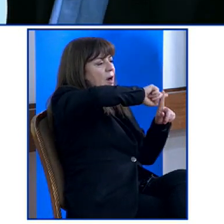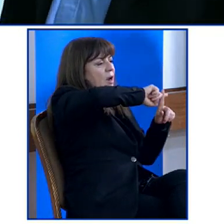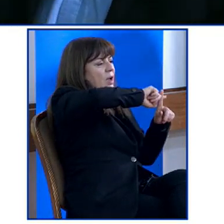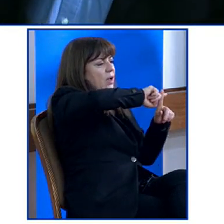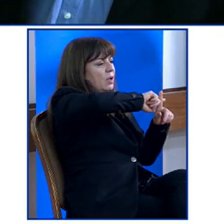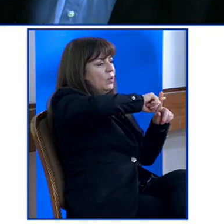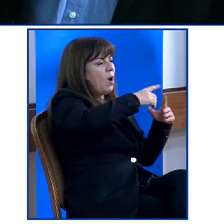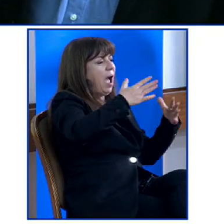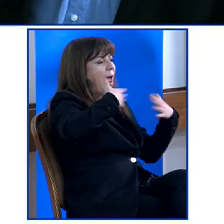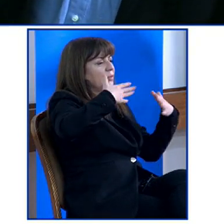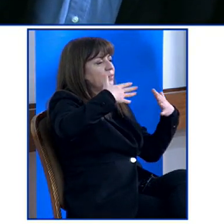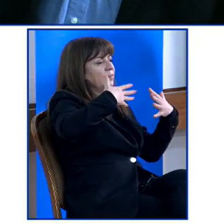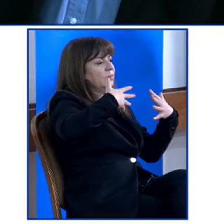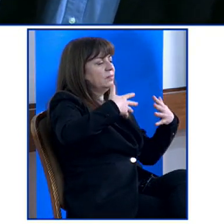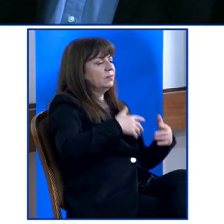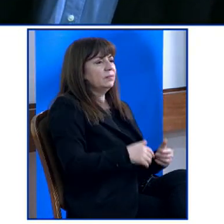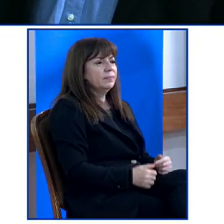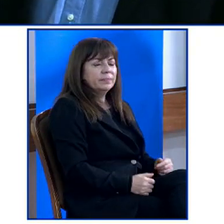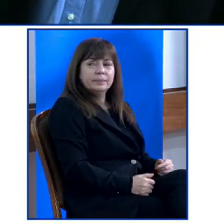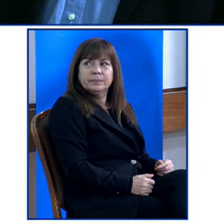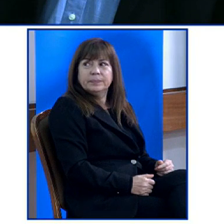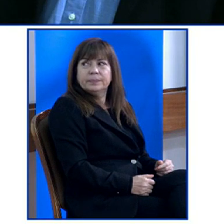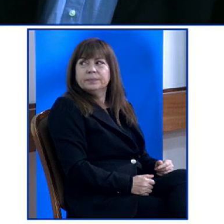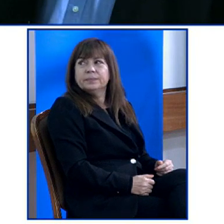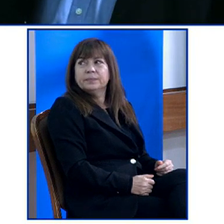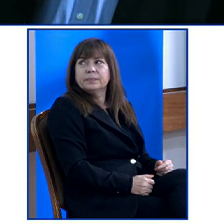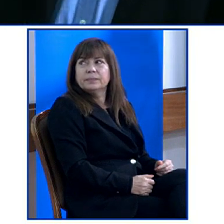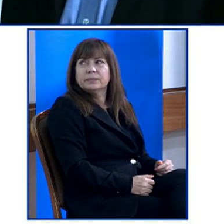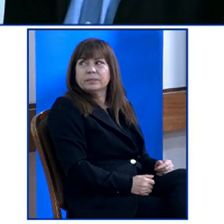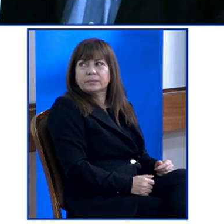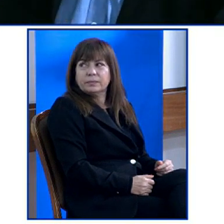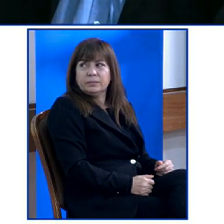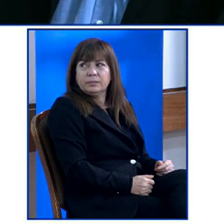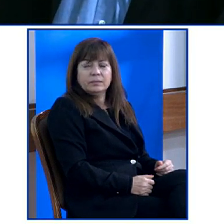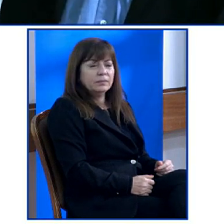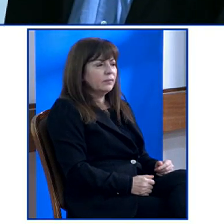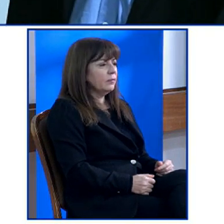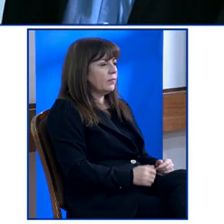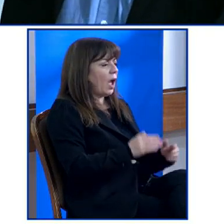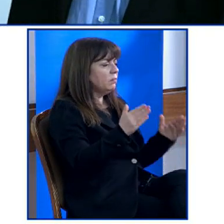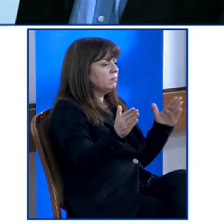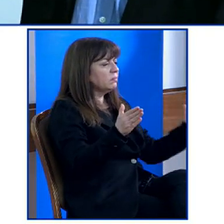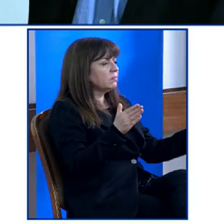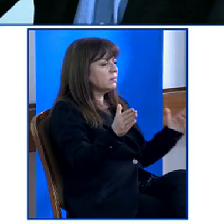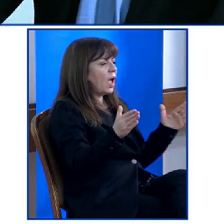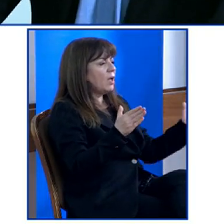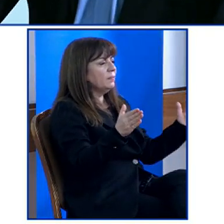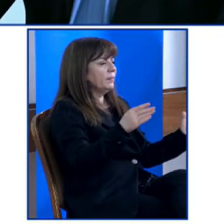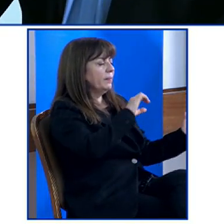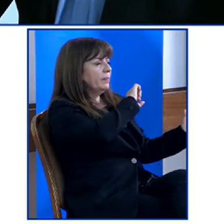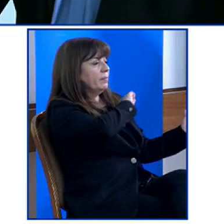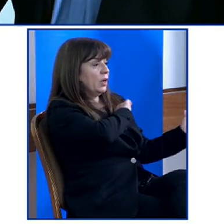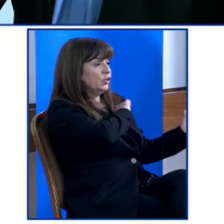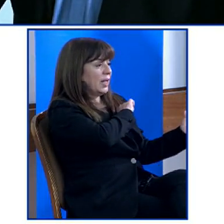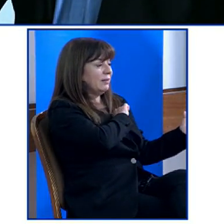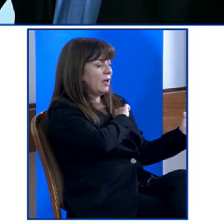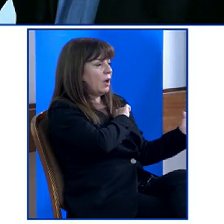temperaturas más altas. Aquí tenemos muy pocos días, pero en Santiago han habido